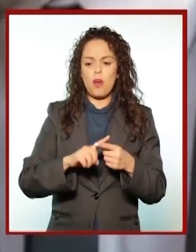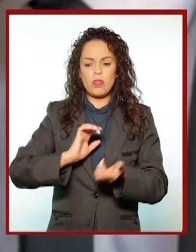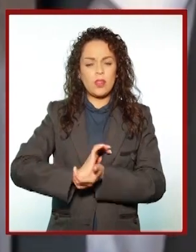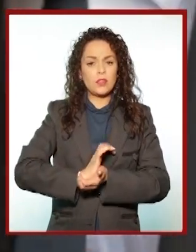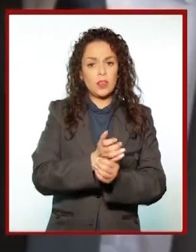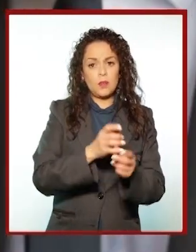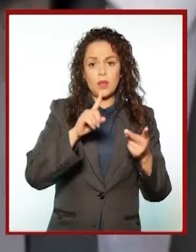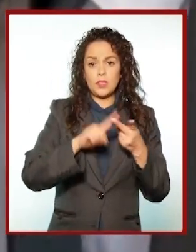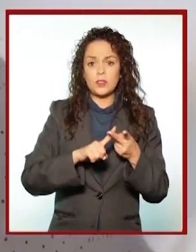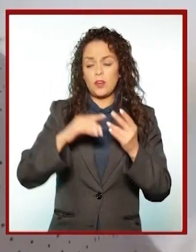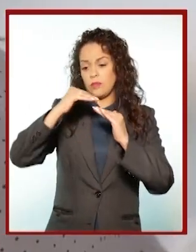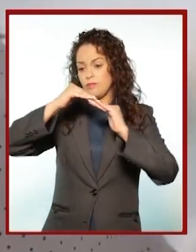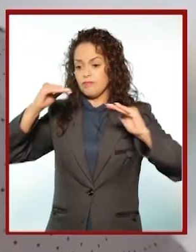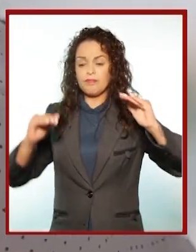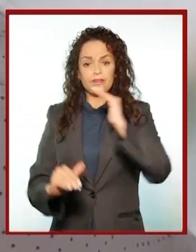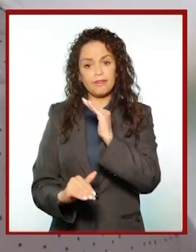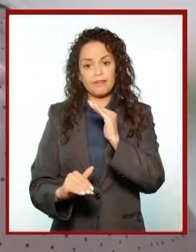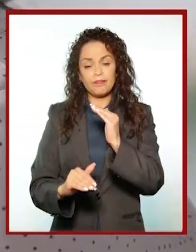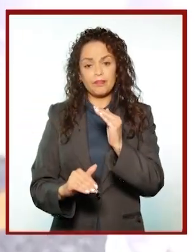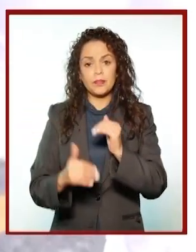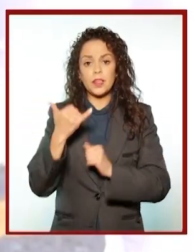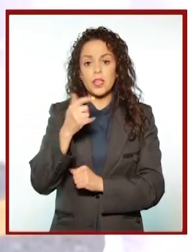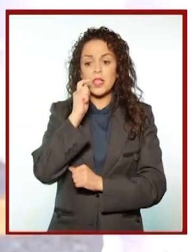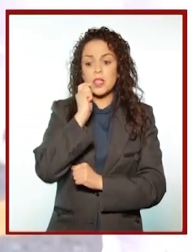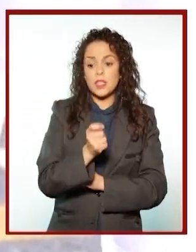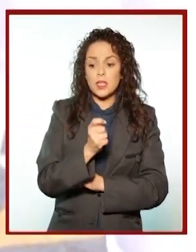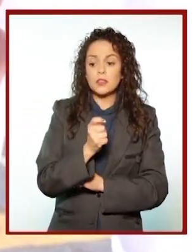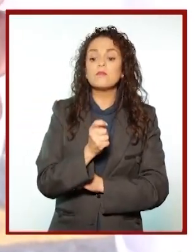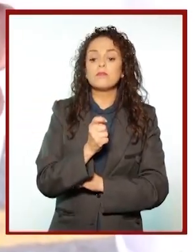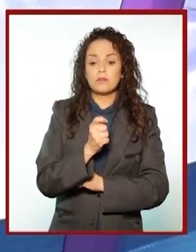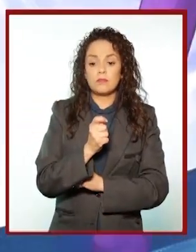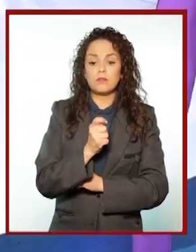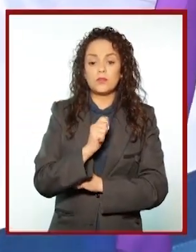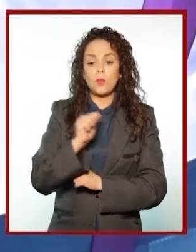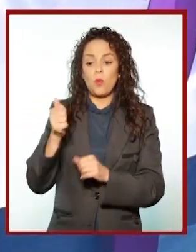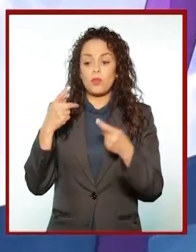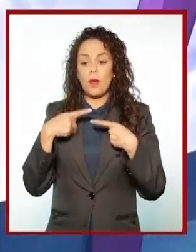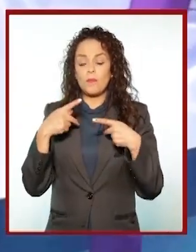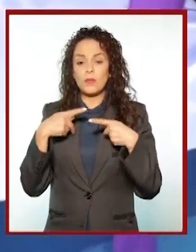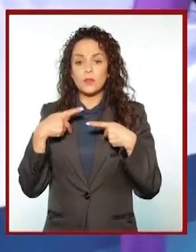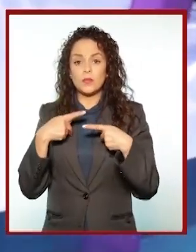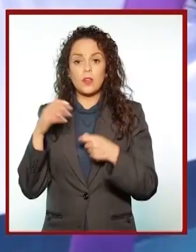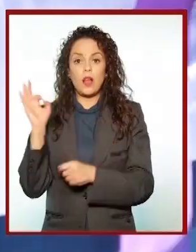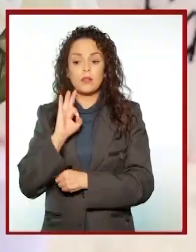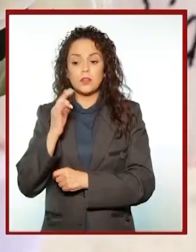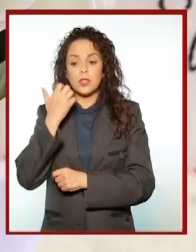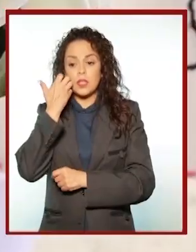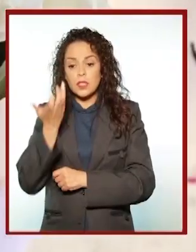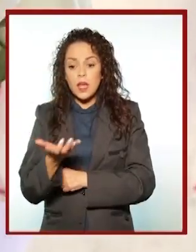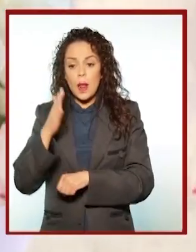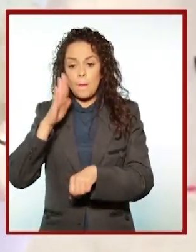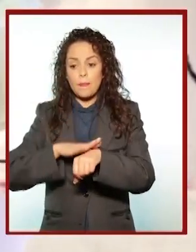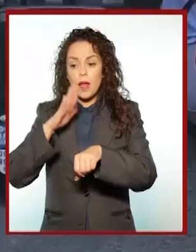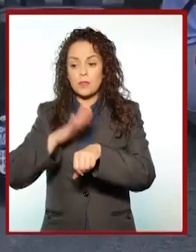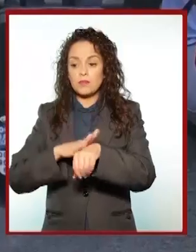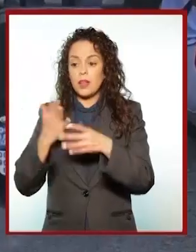la desigualdad. Y pues también un cuerpo que buscaba abordar de manera más activa también toda